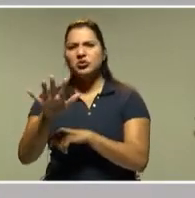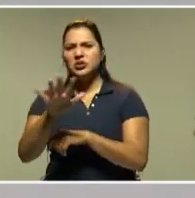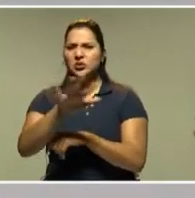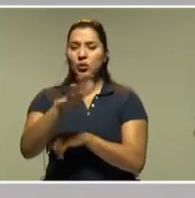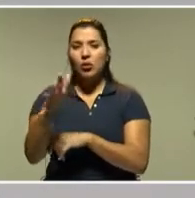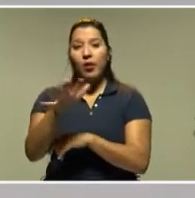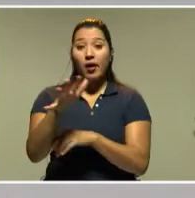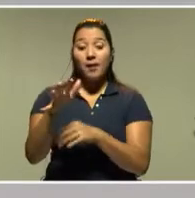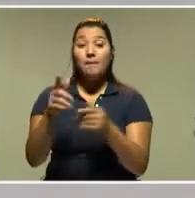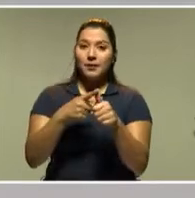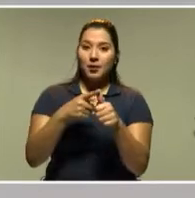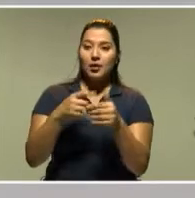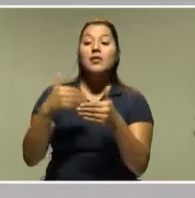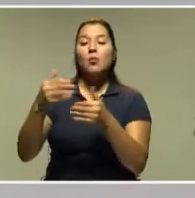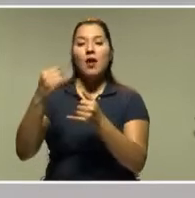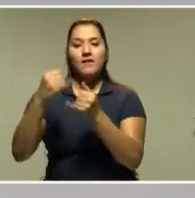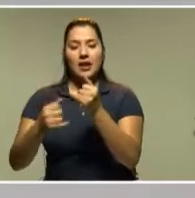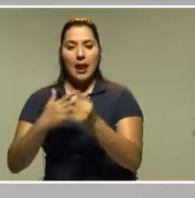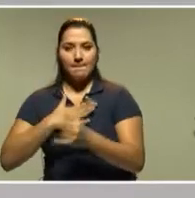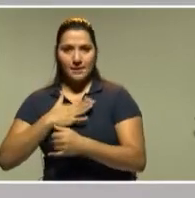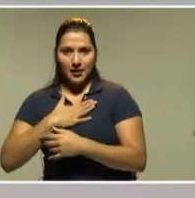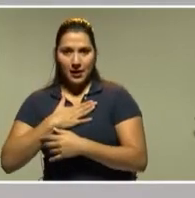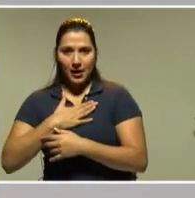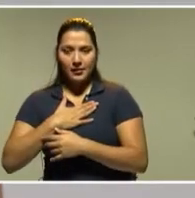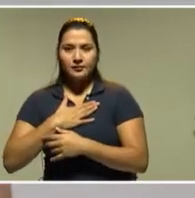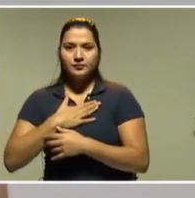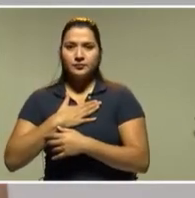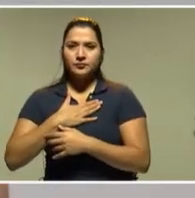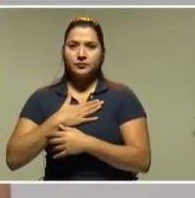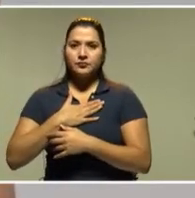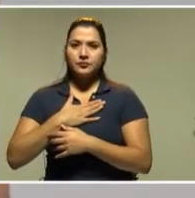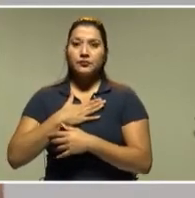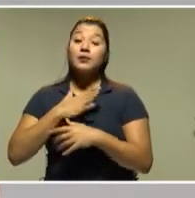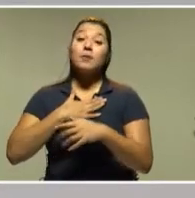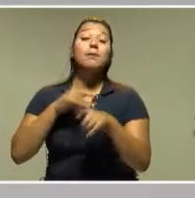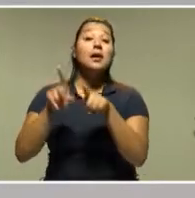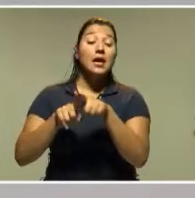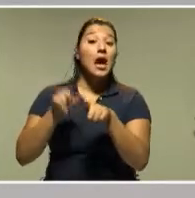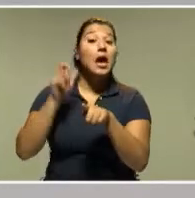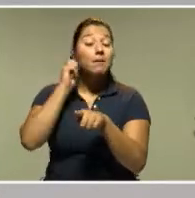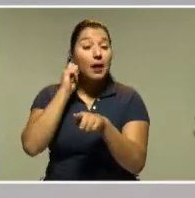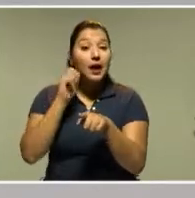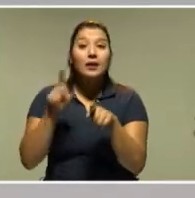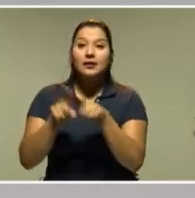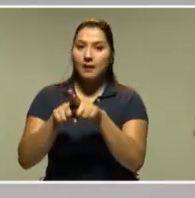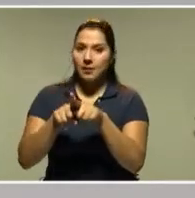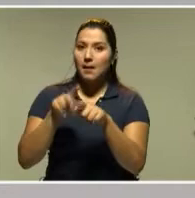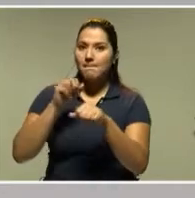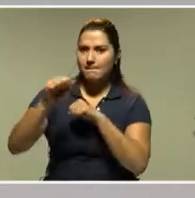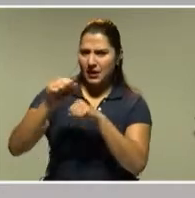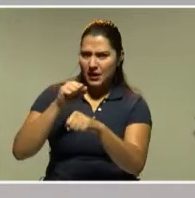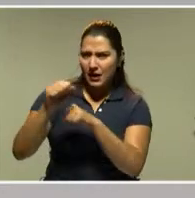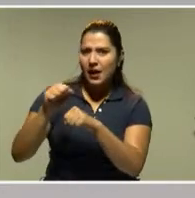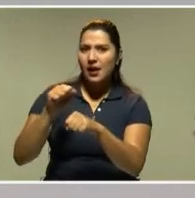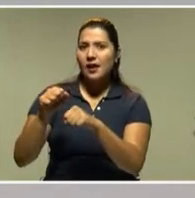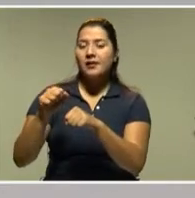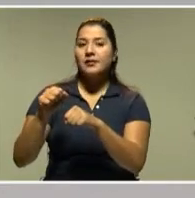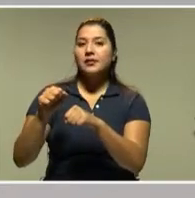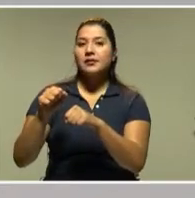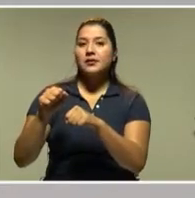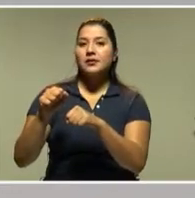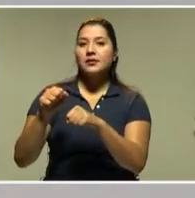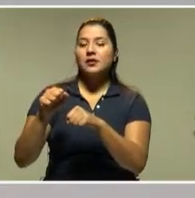como cuatro o cinco peleas, y luego la mía es estelar, otras chicas, bueno, mi hermana va a pelear, a hacer una exhibición.